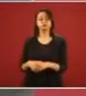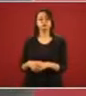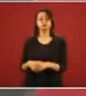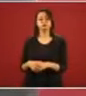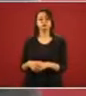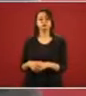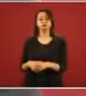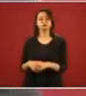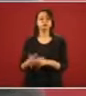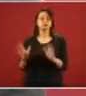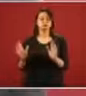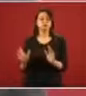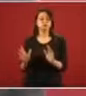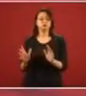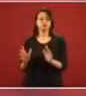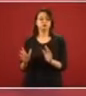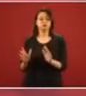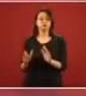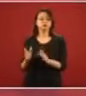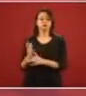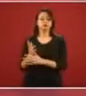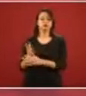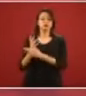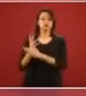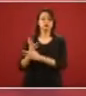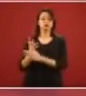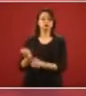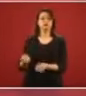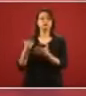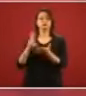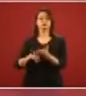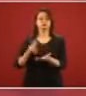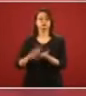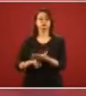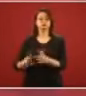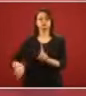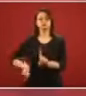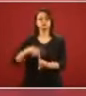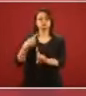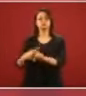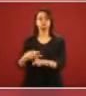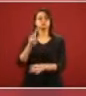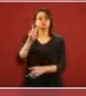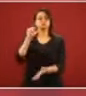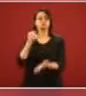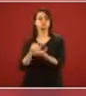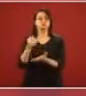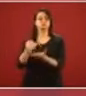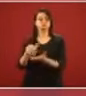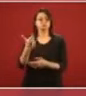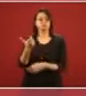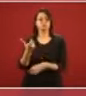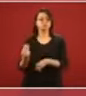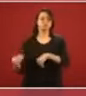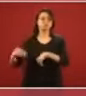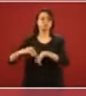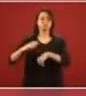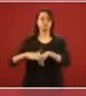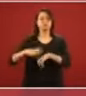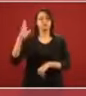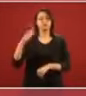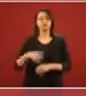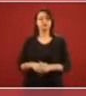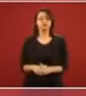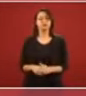de acuerdo a lo que nos diga el avalúo otros 2.000 millones